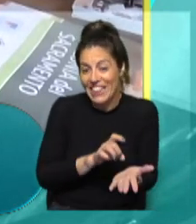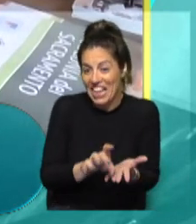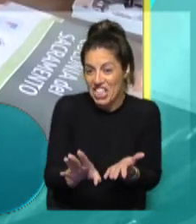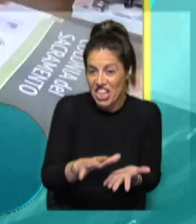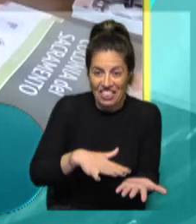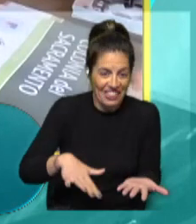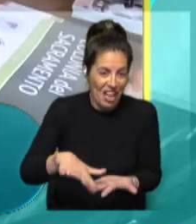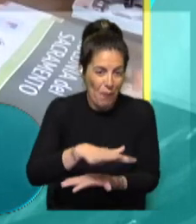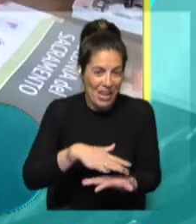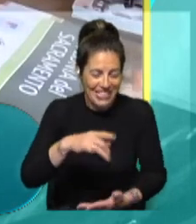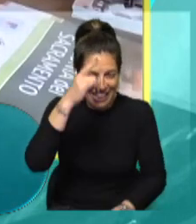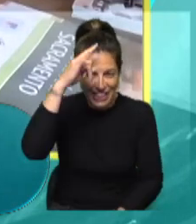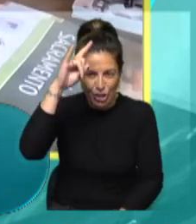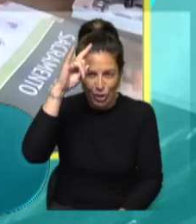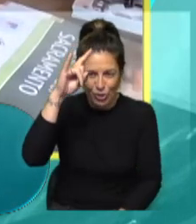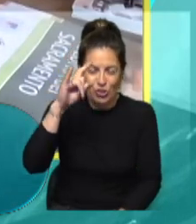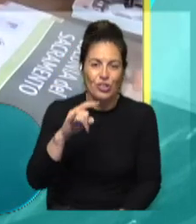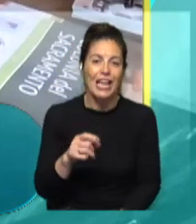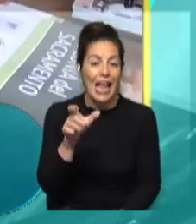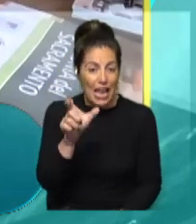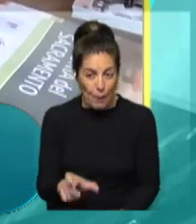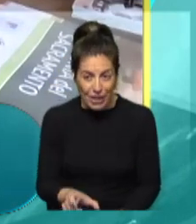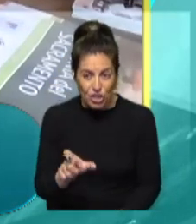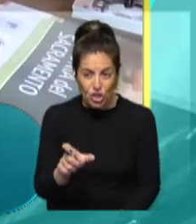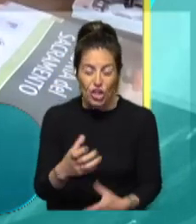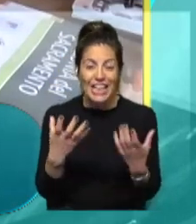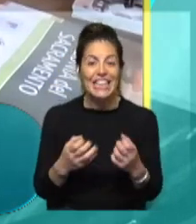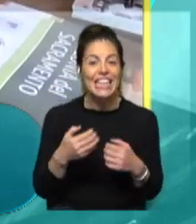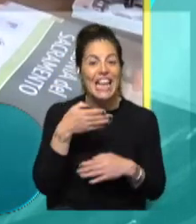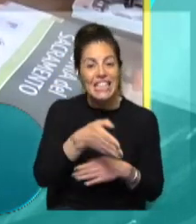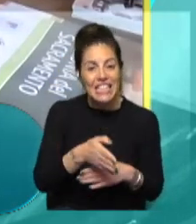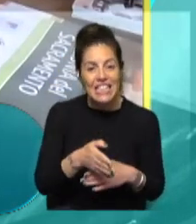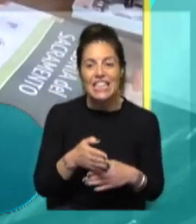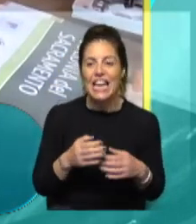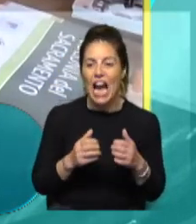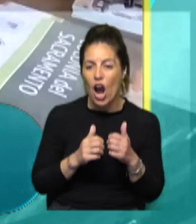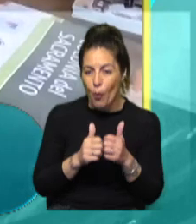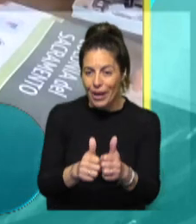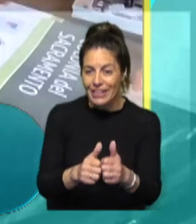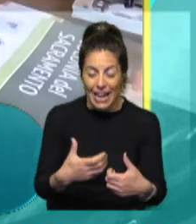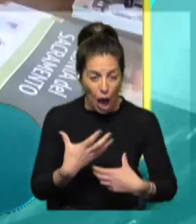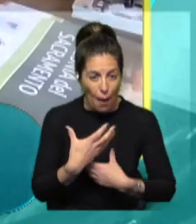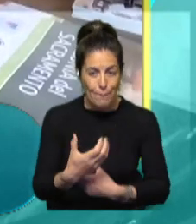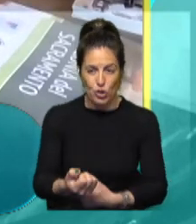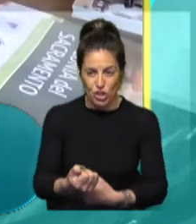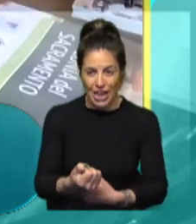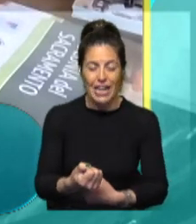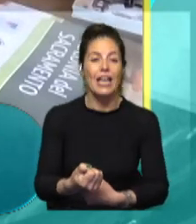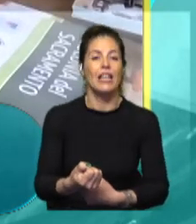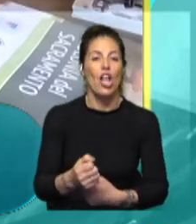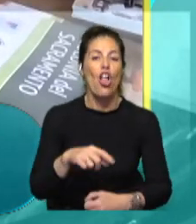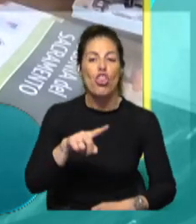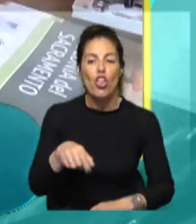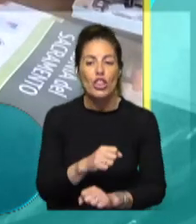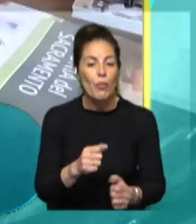de Toros. ¡Ay, qué lindo! Y la gente que quiera ir a acompañar, apoyar también, por qué no decirlo así, ¿dónde